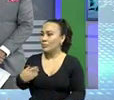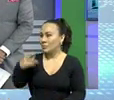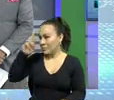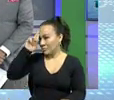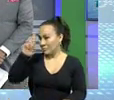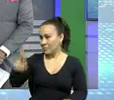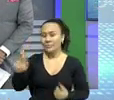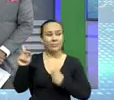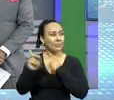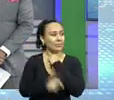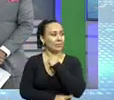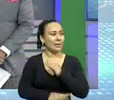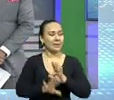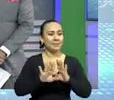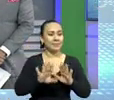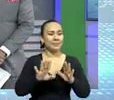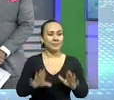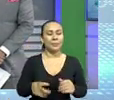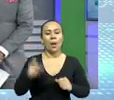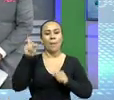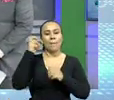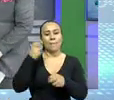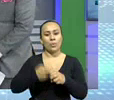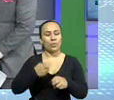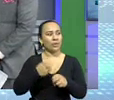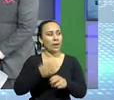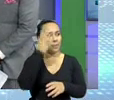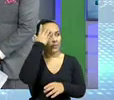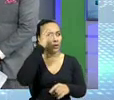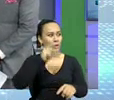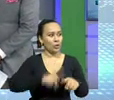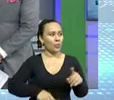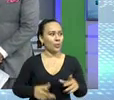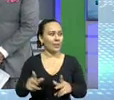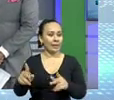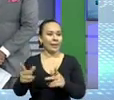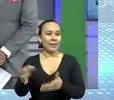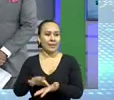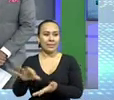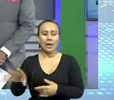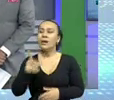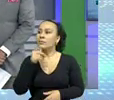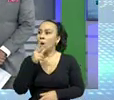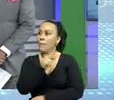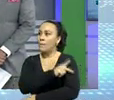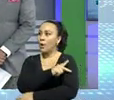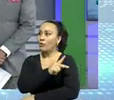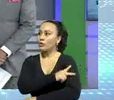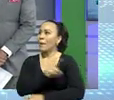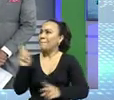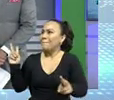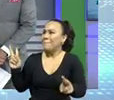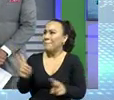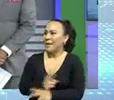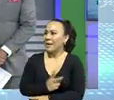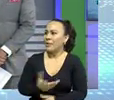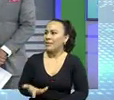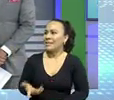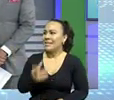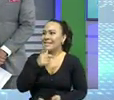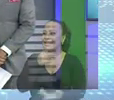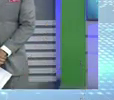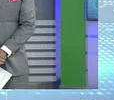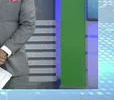realmente condenarlo. Mira, y que hayan las sanciones más severas porque esto no se puede. Lógicamente que si son profesores sería peor. Claro. Pero sea quien